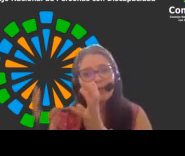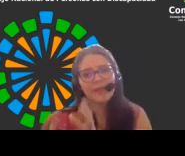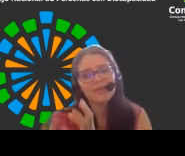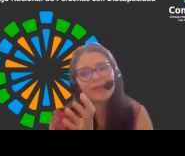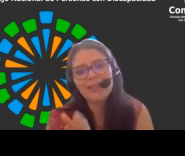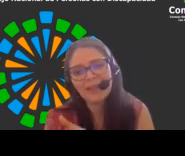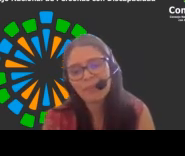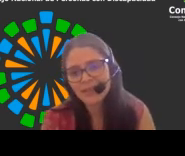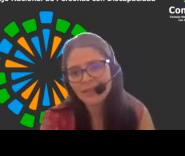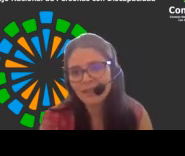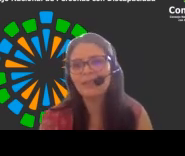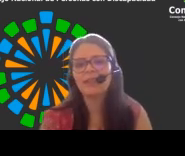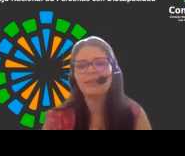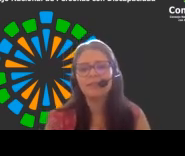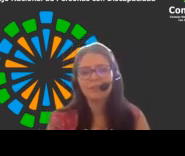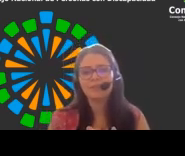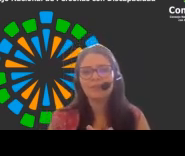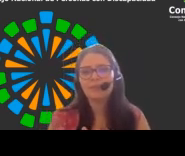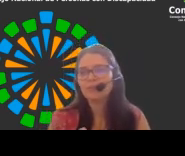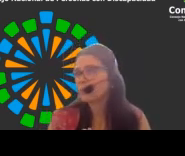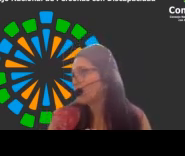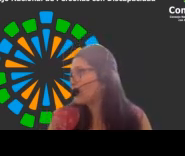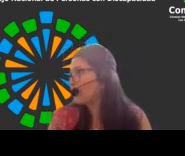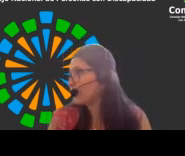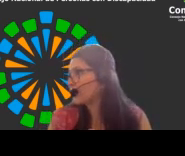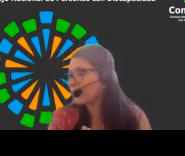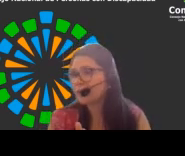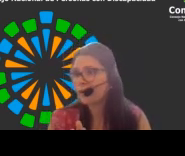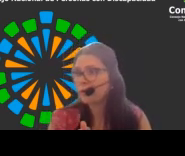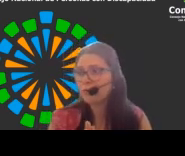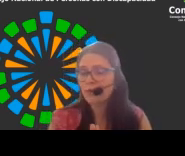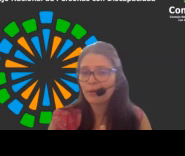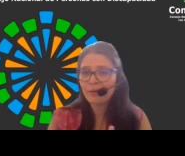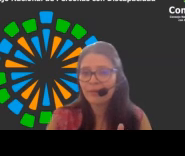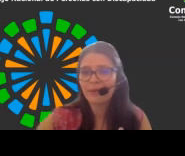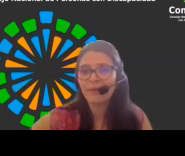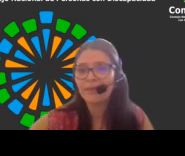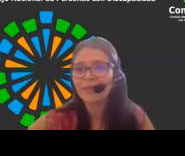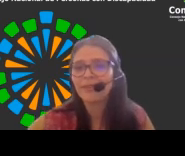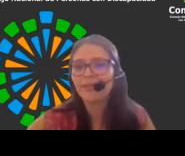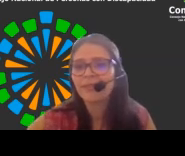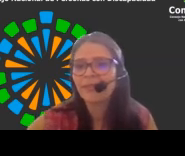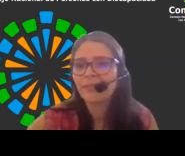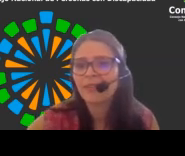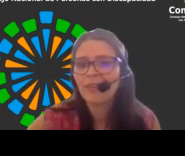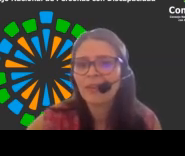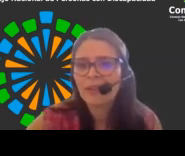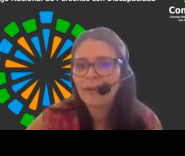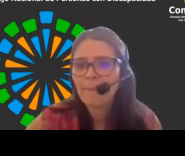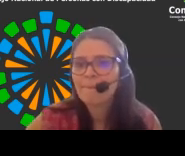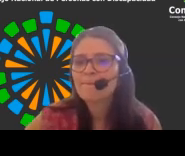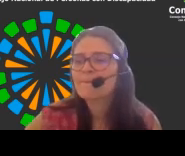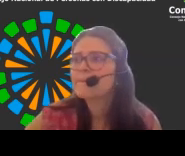o sea el contexto es discapacitante y un ruido perdón